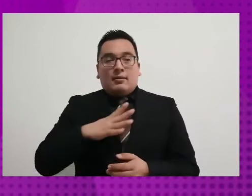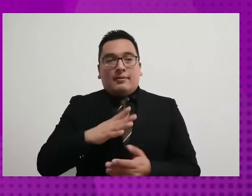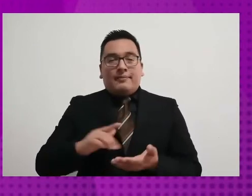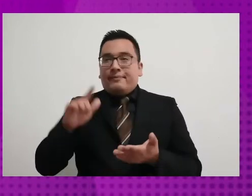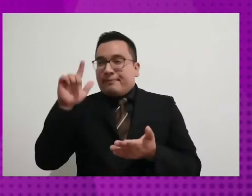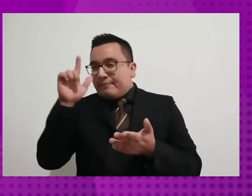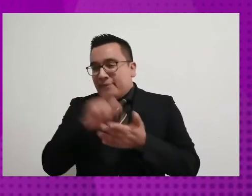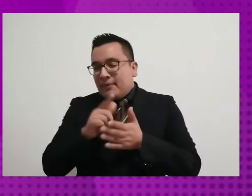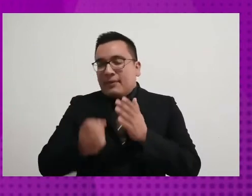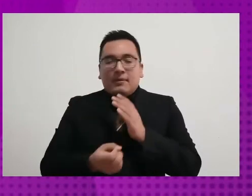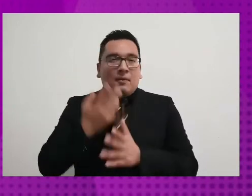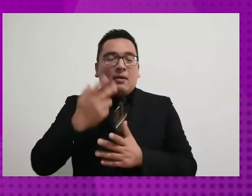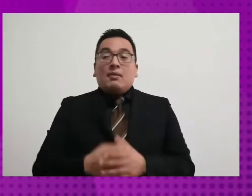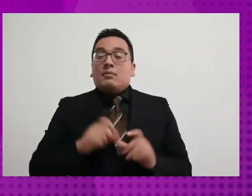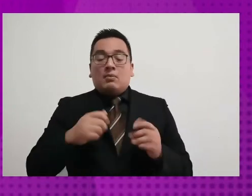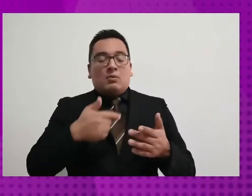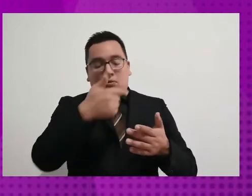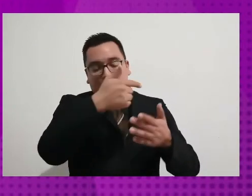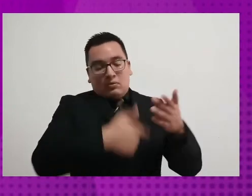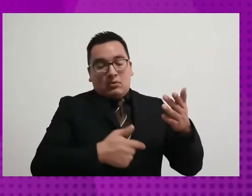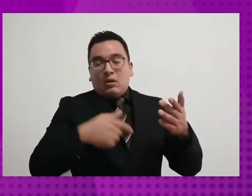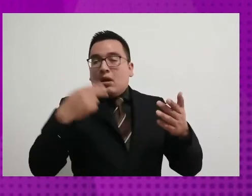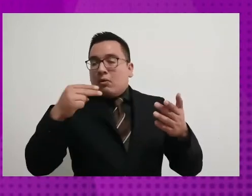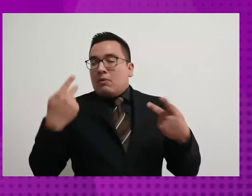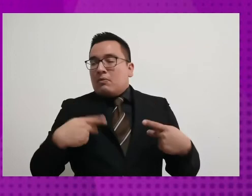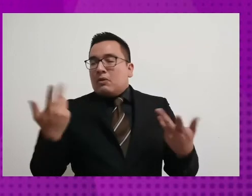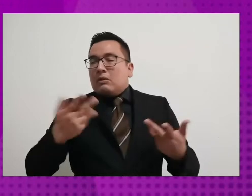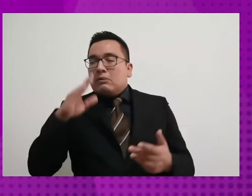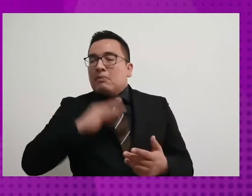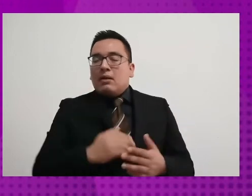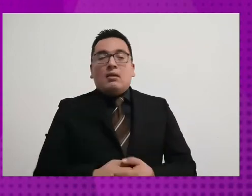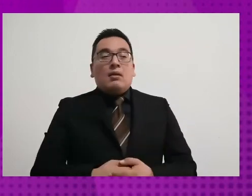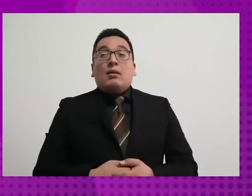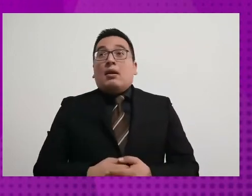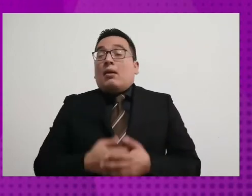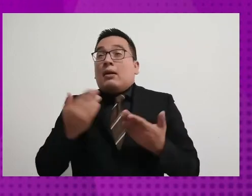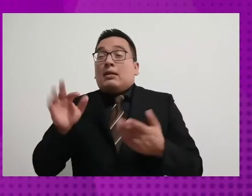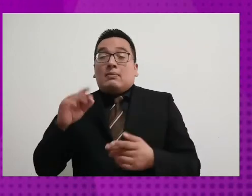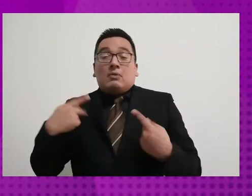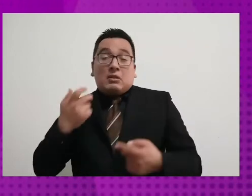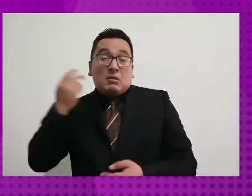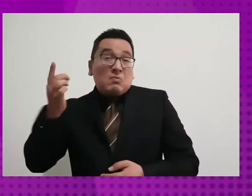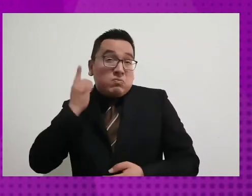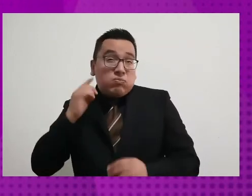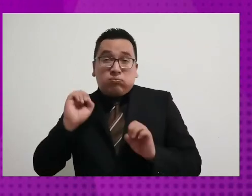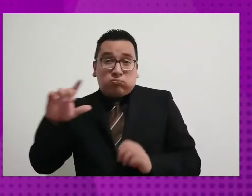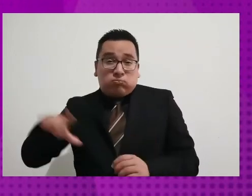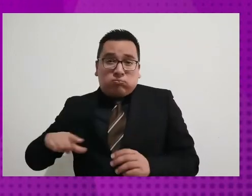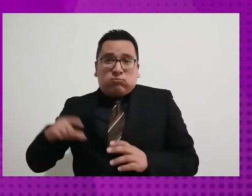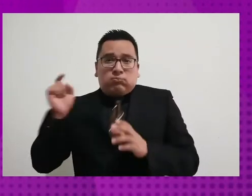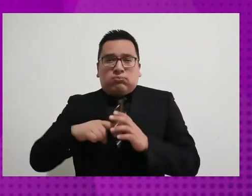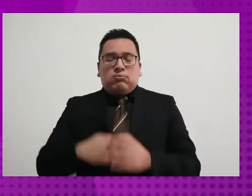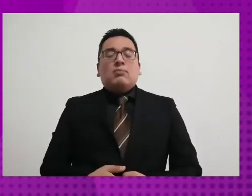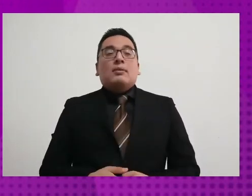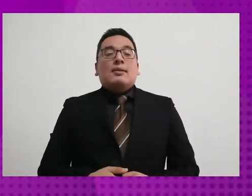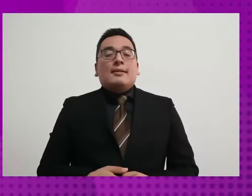existencia, futura existencia de este registro, que sepamos que ahora cuando alguien quiera ser candidato, pues también tiene que tener esta